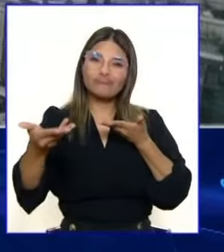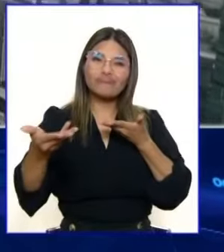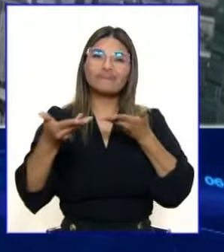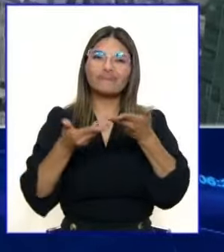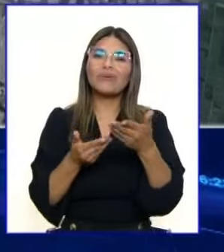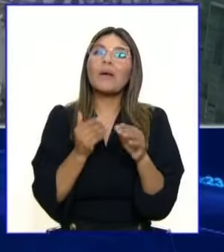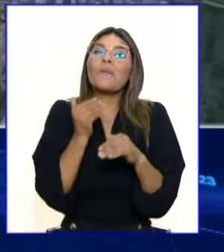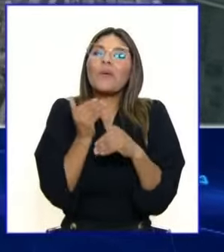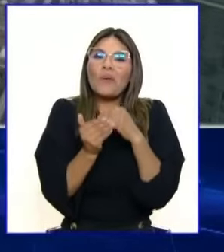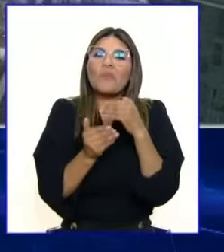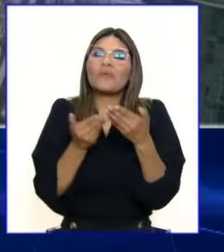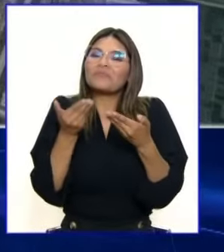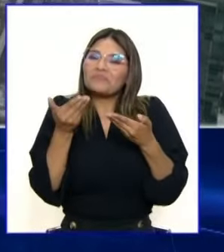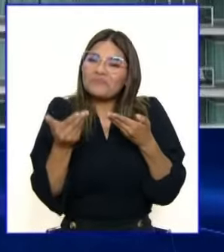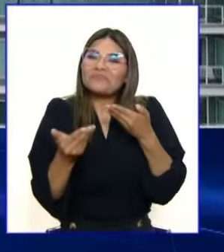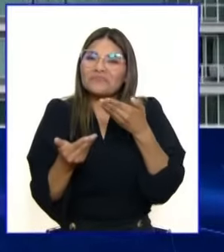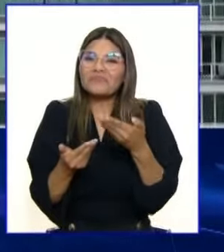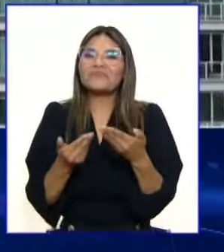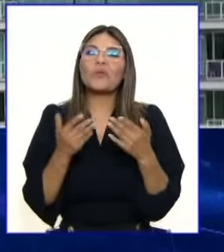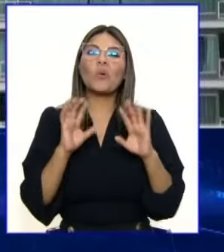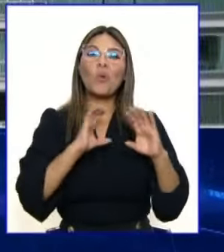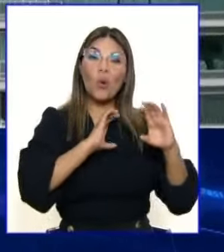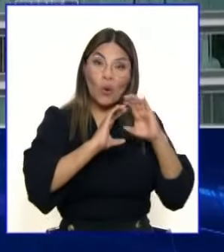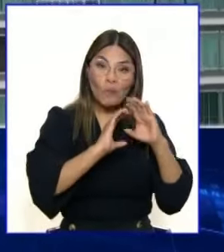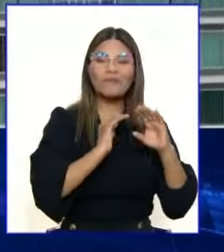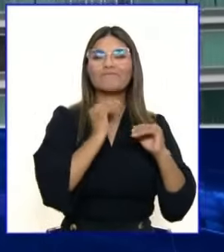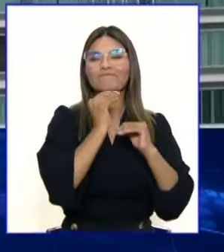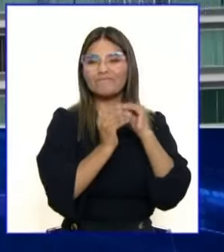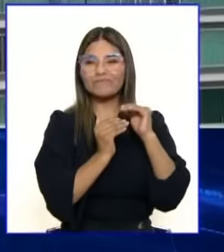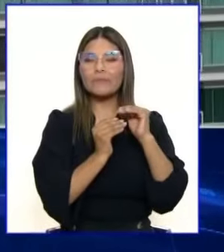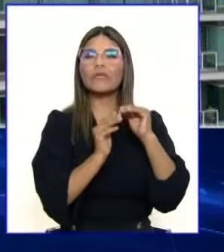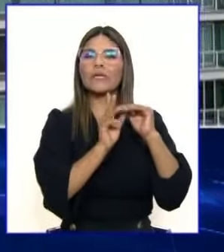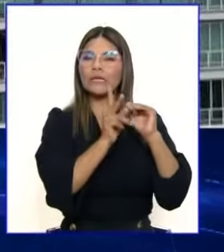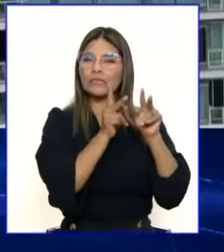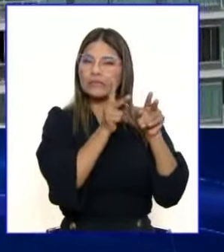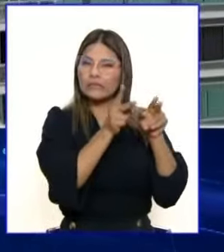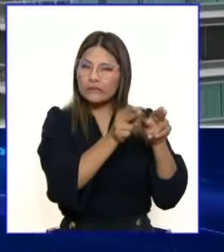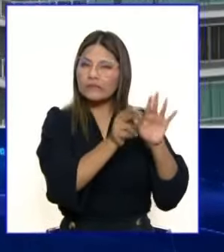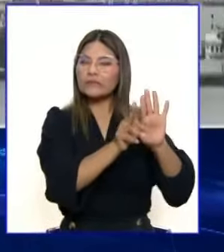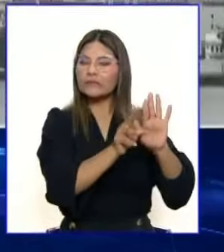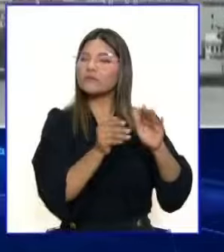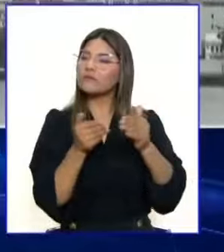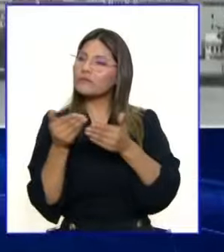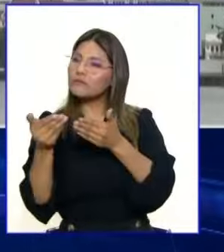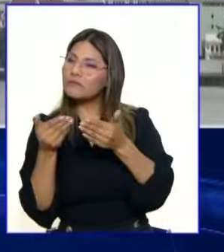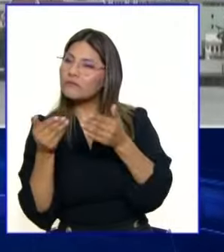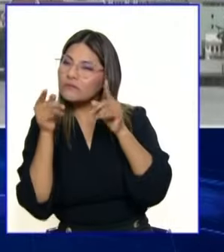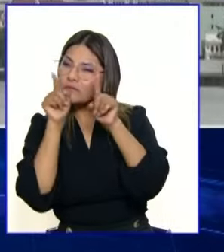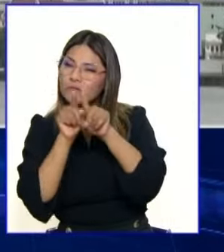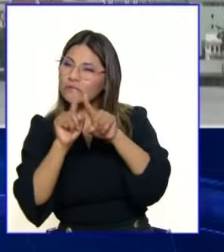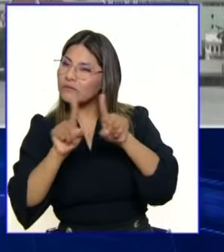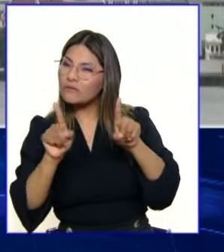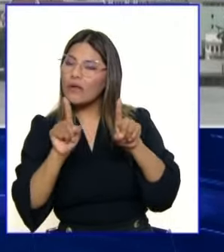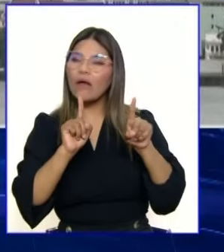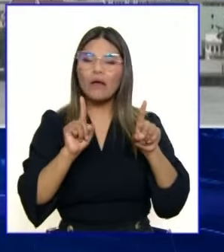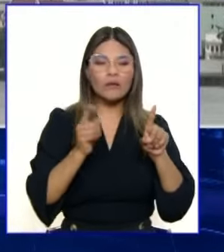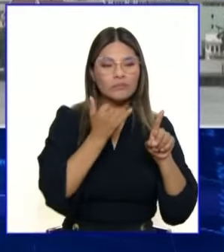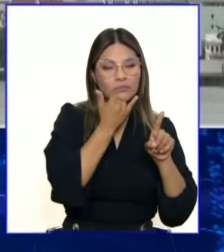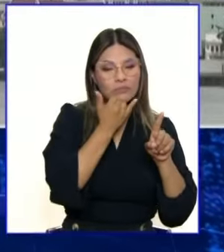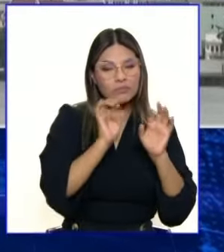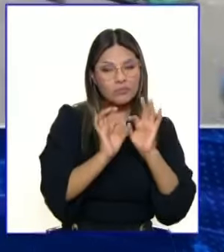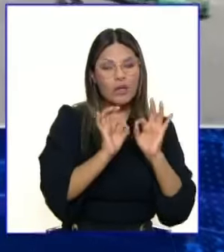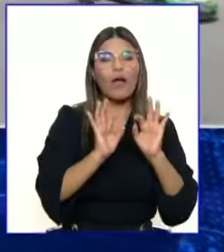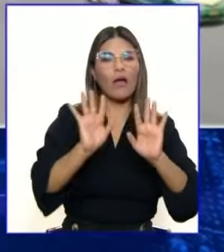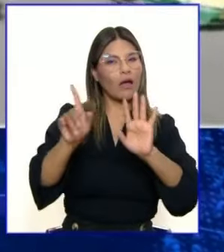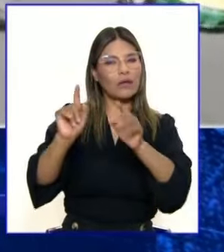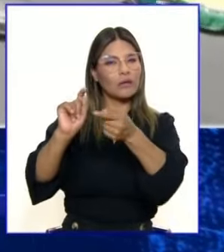paso a paso, ¿no? Va avanzando en el camino, puede haber una parte que digamos que no están de acuerdo o ha fallado, los